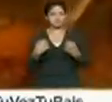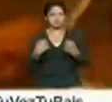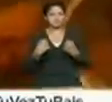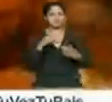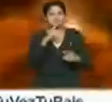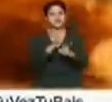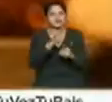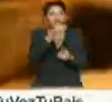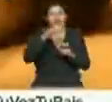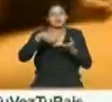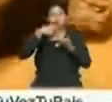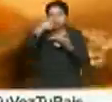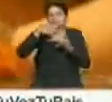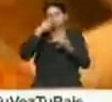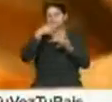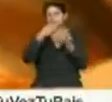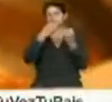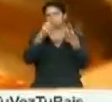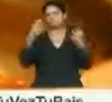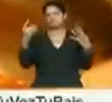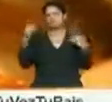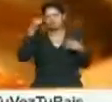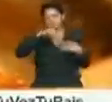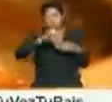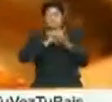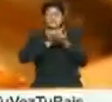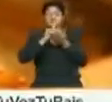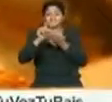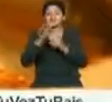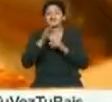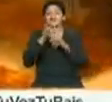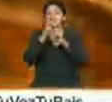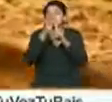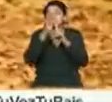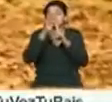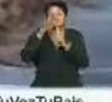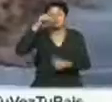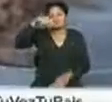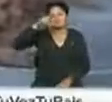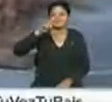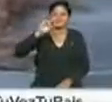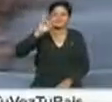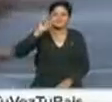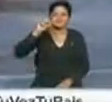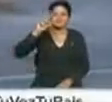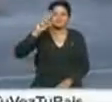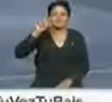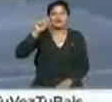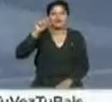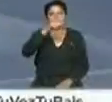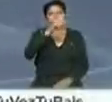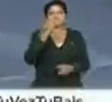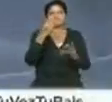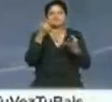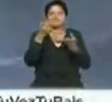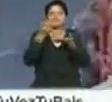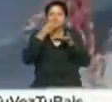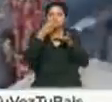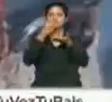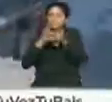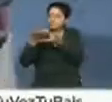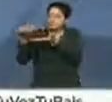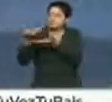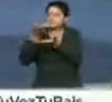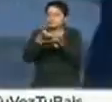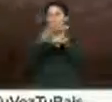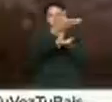dieta de los ecuatorianos y durante una semana se celebró su existencia a través de promoción gastronómica, difusión de los